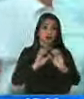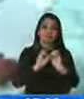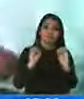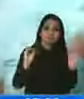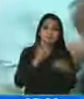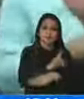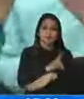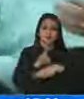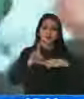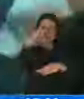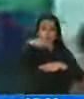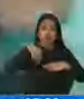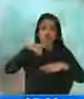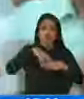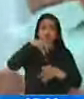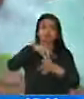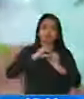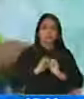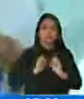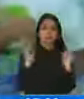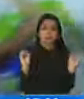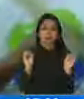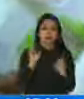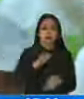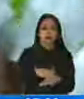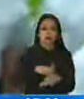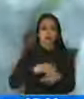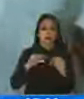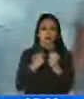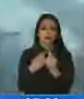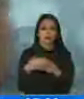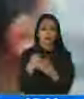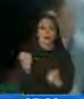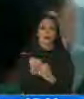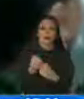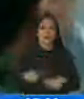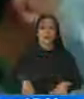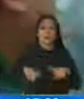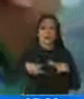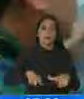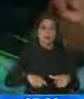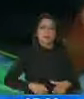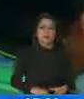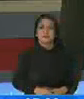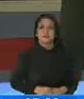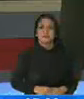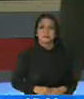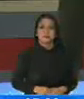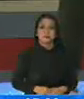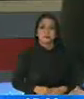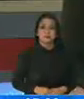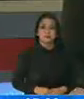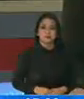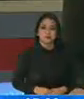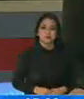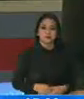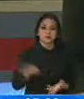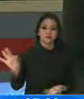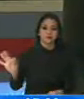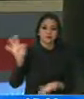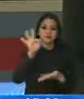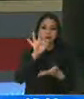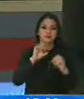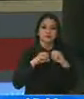la Directiva Nacional de Alianza País, perteneciente al ala morenista. Informó Javier Gallo. Y representantes